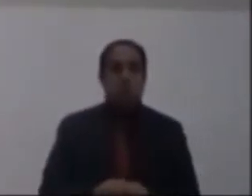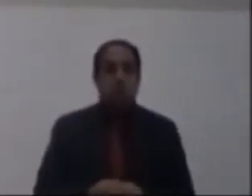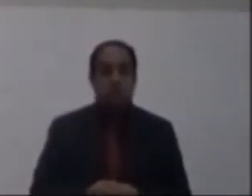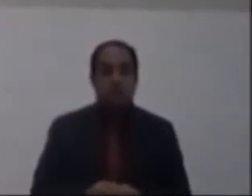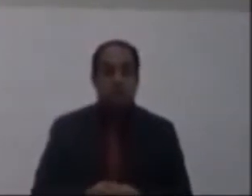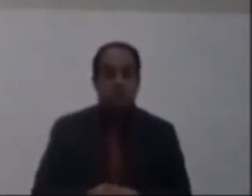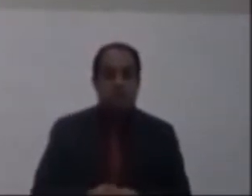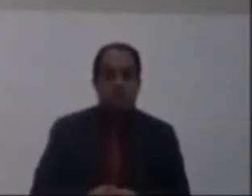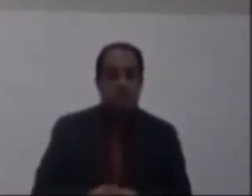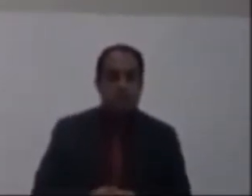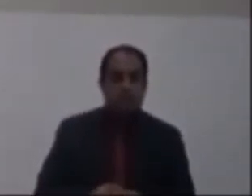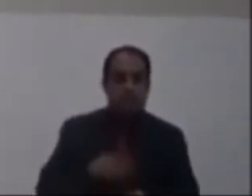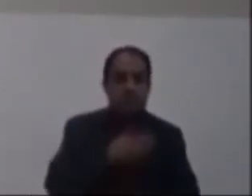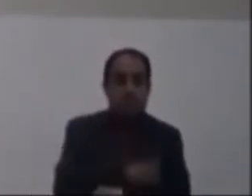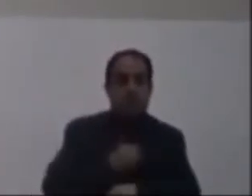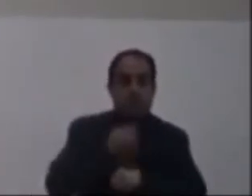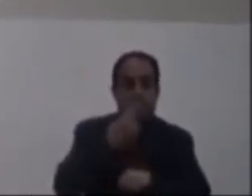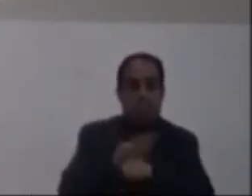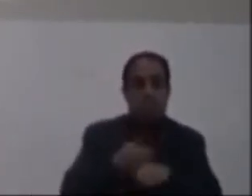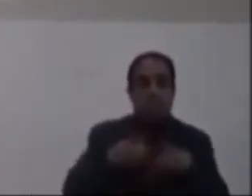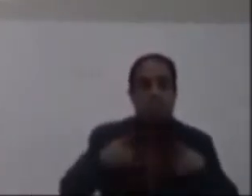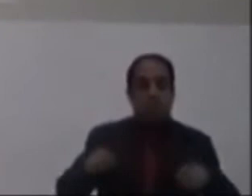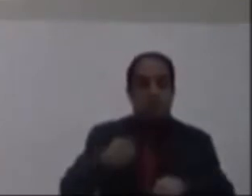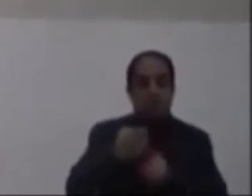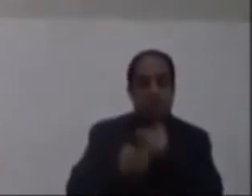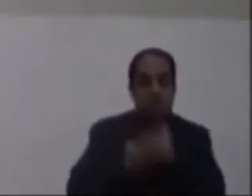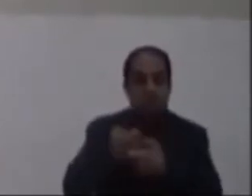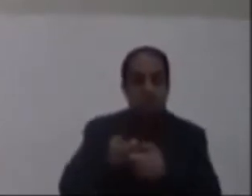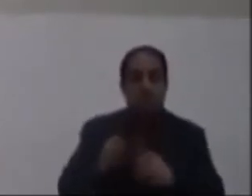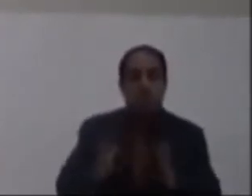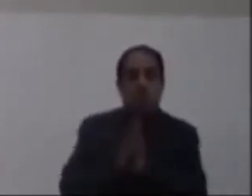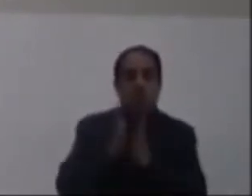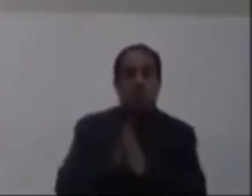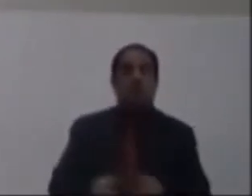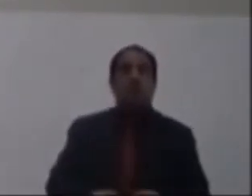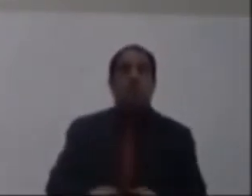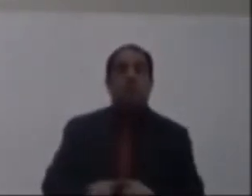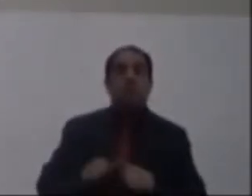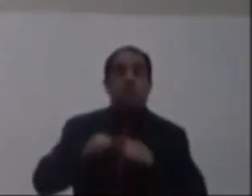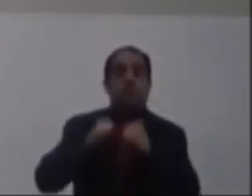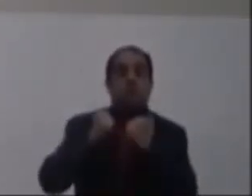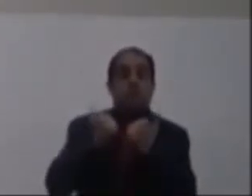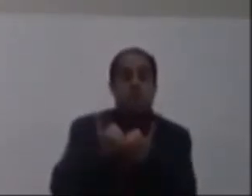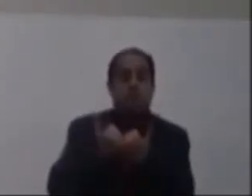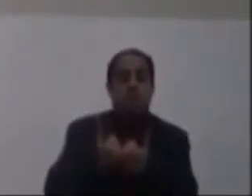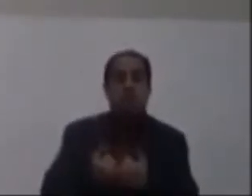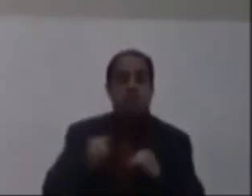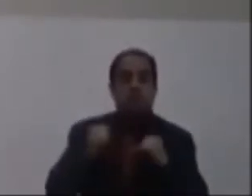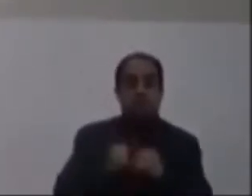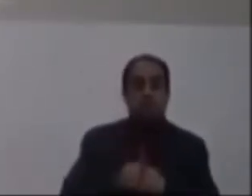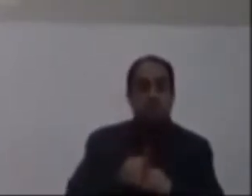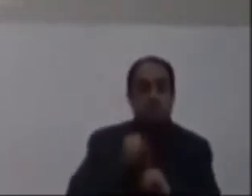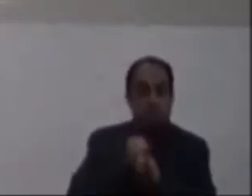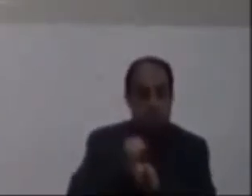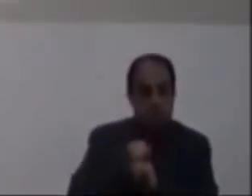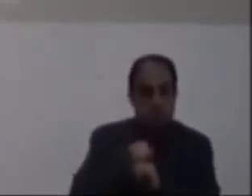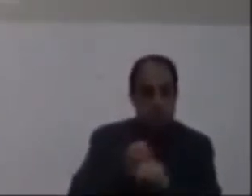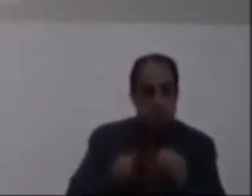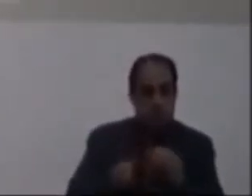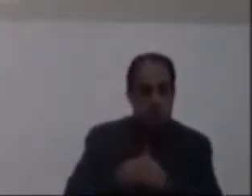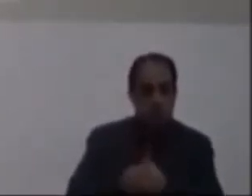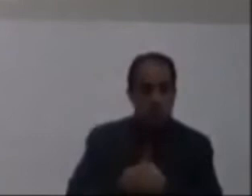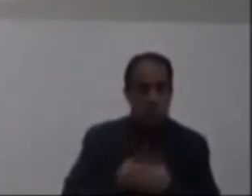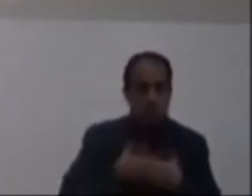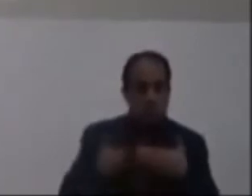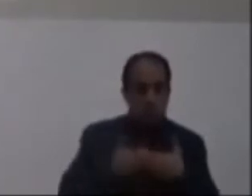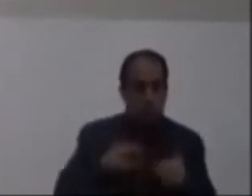que coordina el Secretario de Desarrollo Económico, donde participa la Agencia Digital de Innovación Pública, que son los que establecen estas normas,